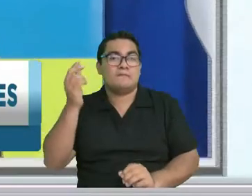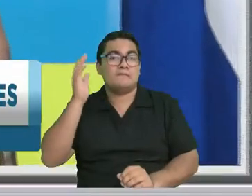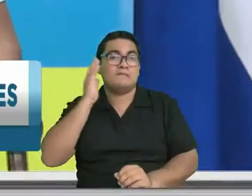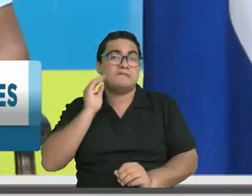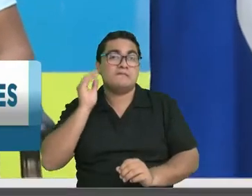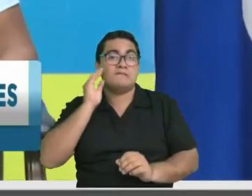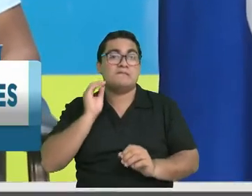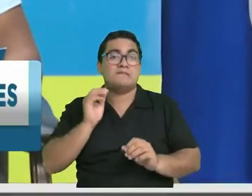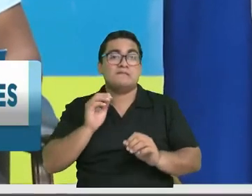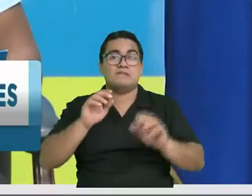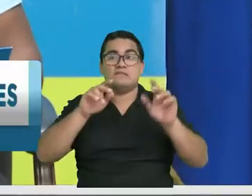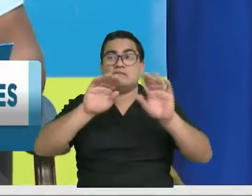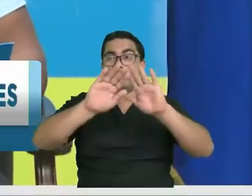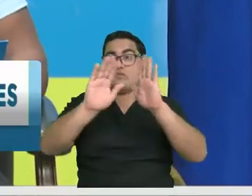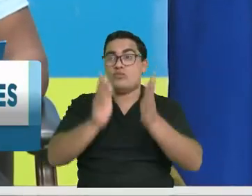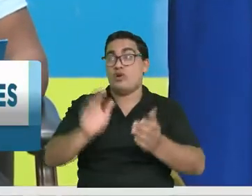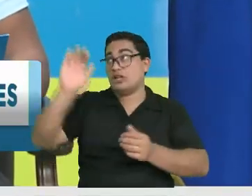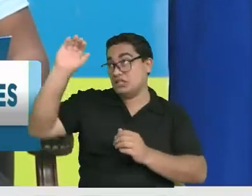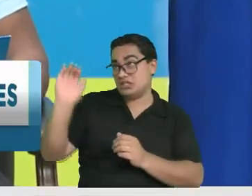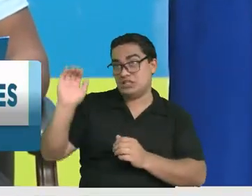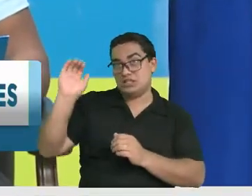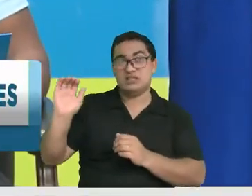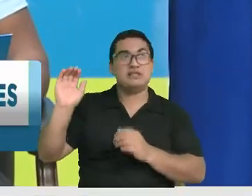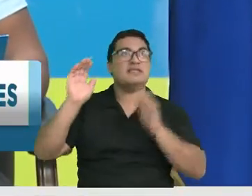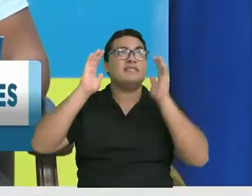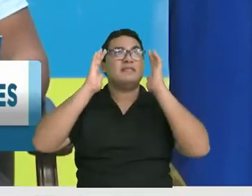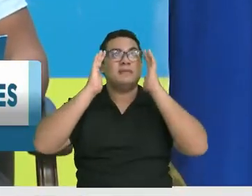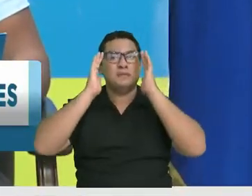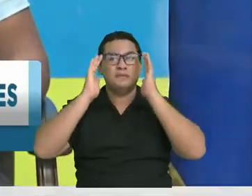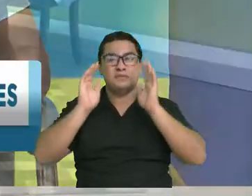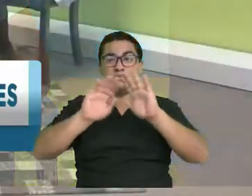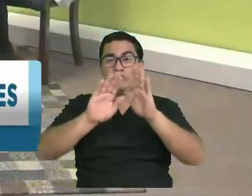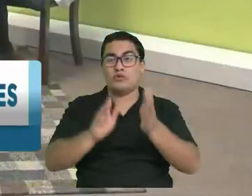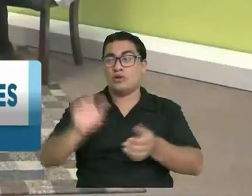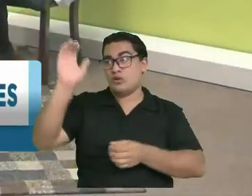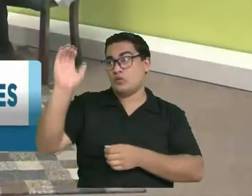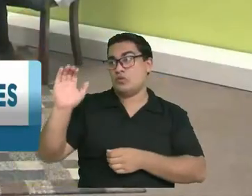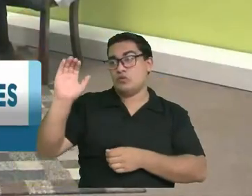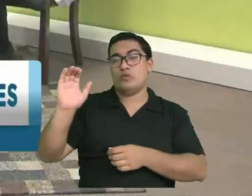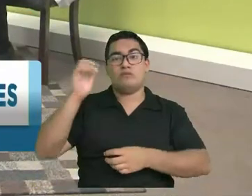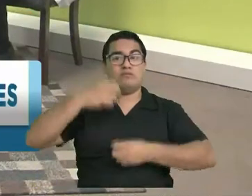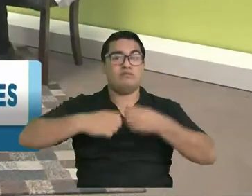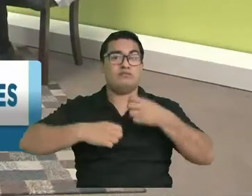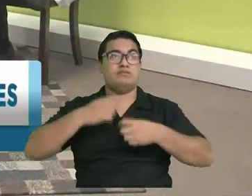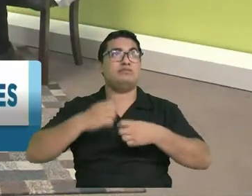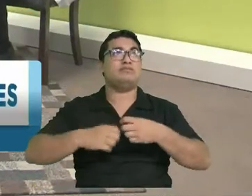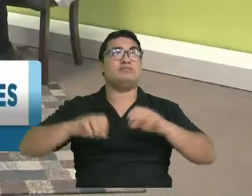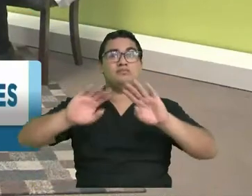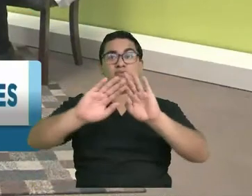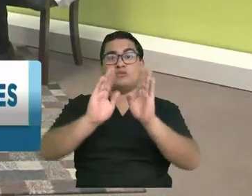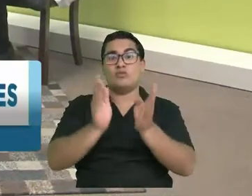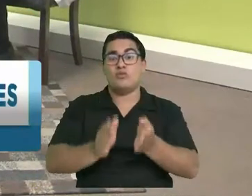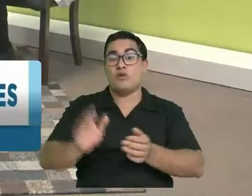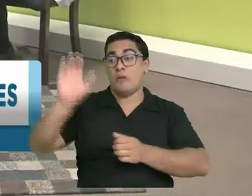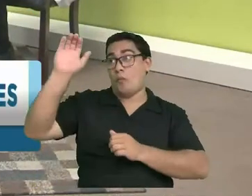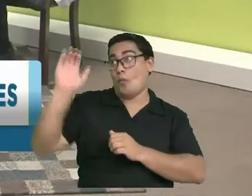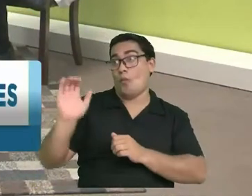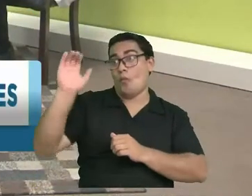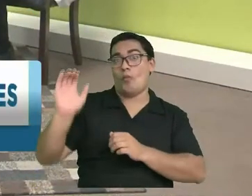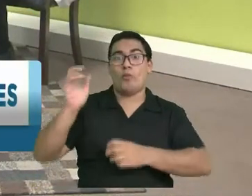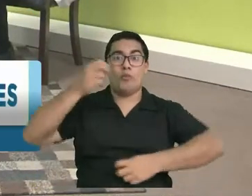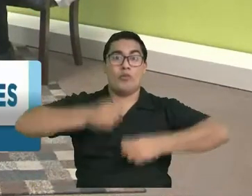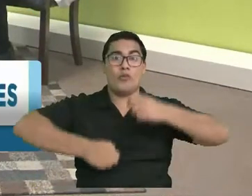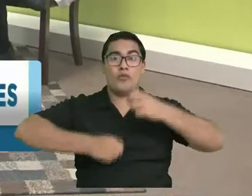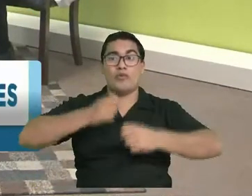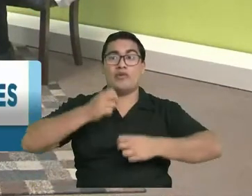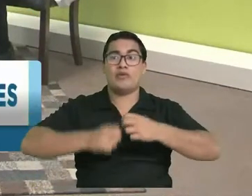son las personas bajitas, las mujeres bajitas. Son las más propensas a usar tacones. El problema de la mujer baja es que muchas